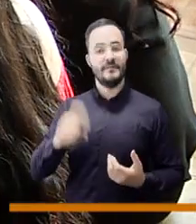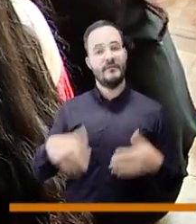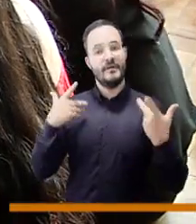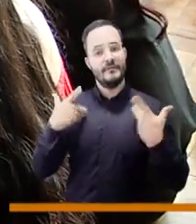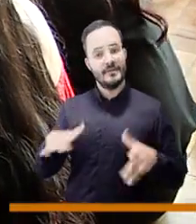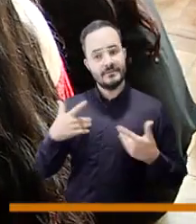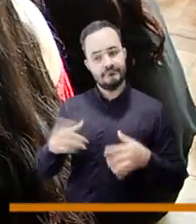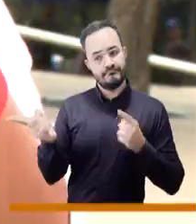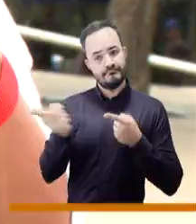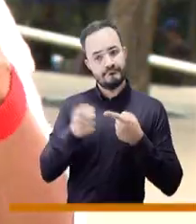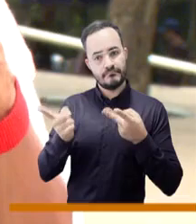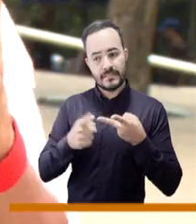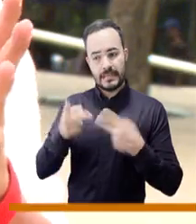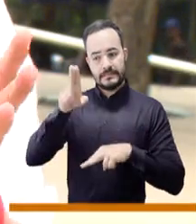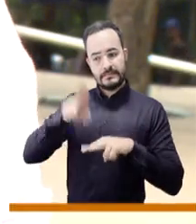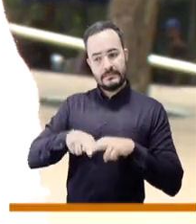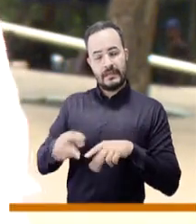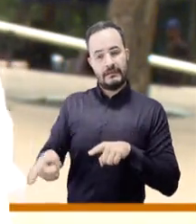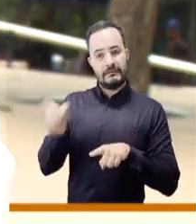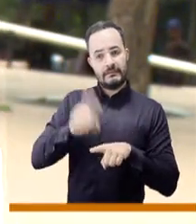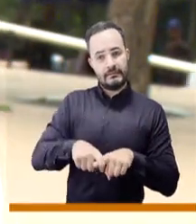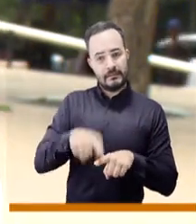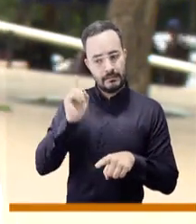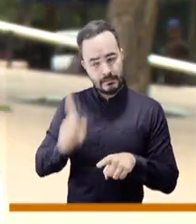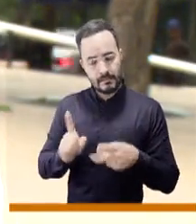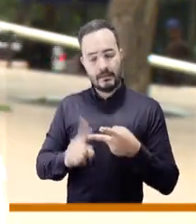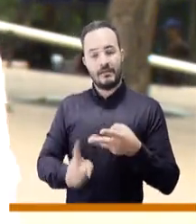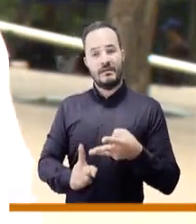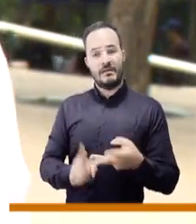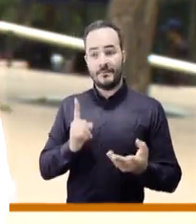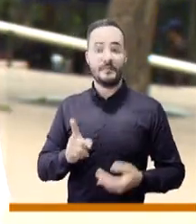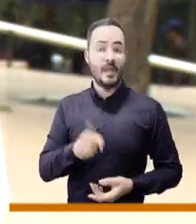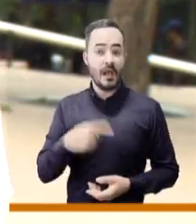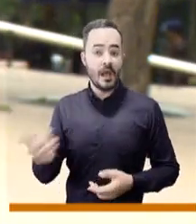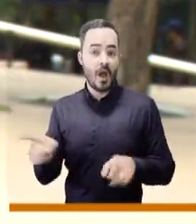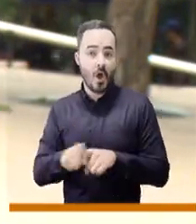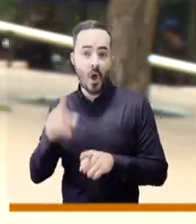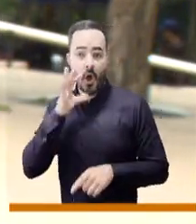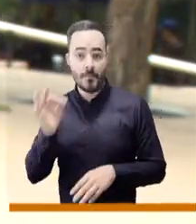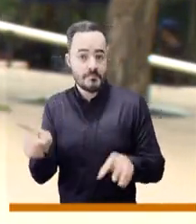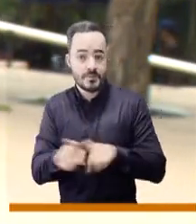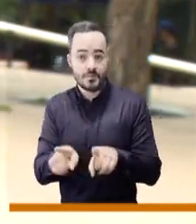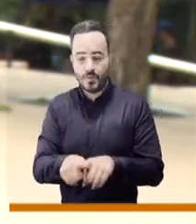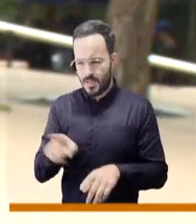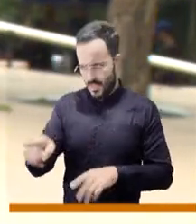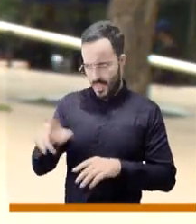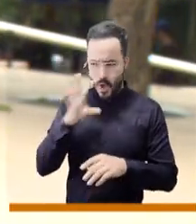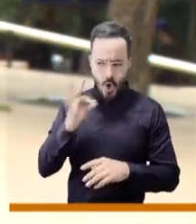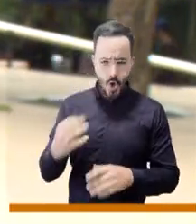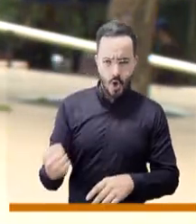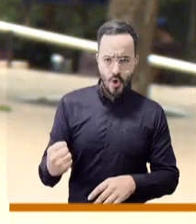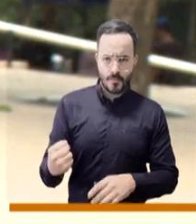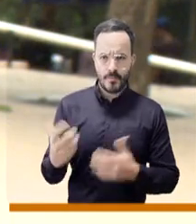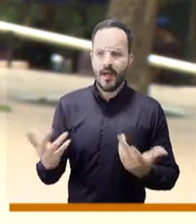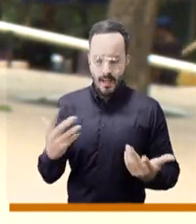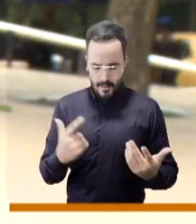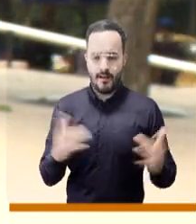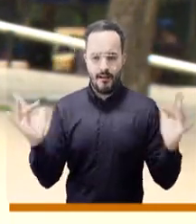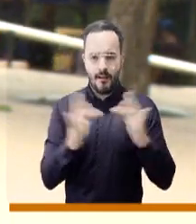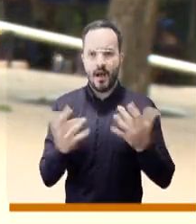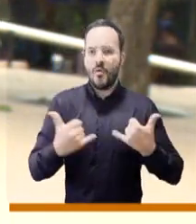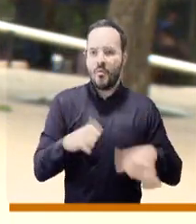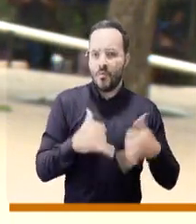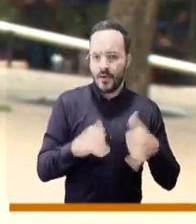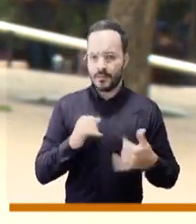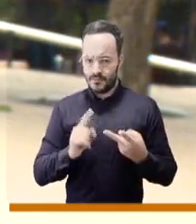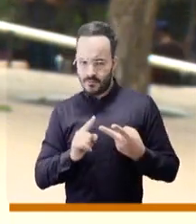vestirnos, sentarnos, ser de una forma, y que a los varoncitos también les dijeron lo mismo, jueguen estas cosas con estos objetos, este